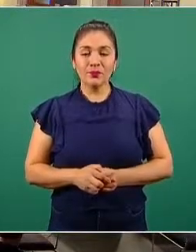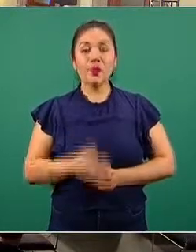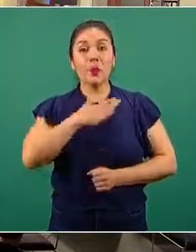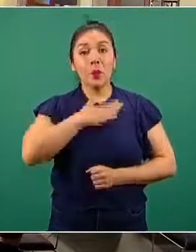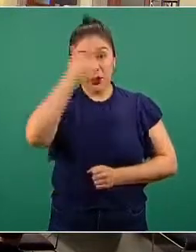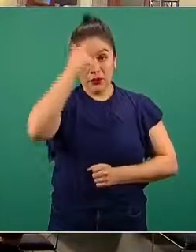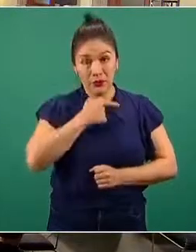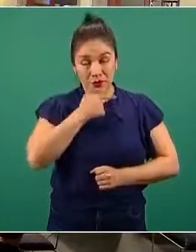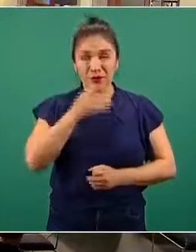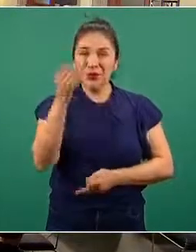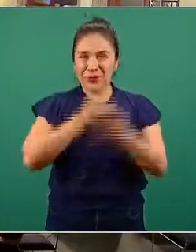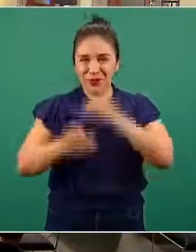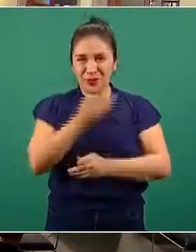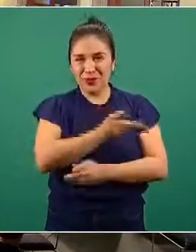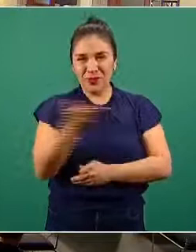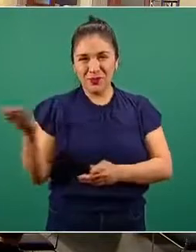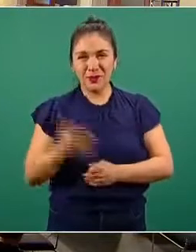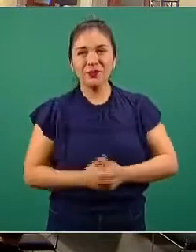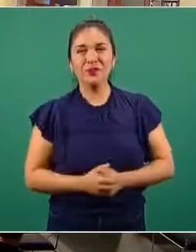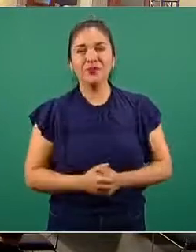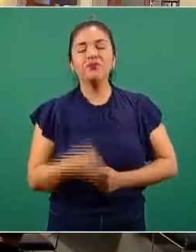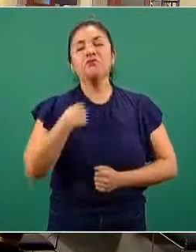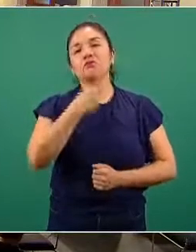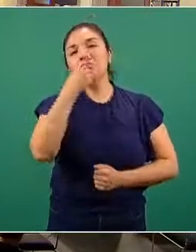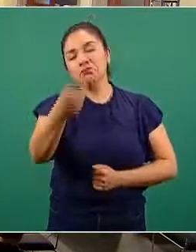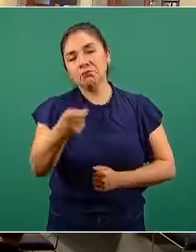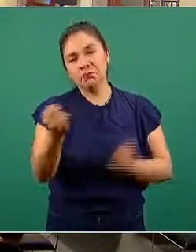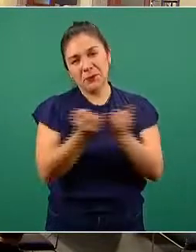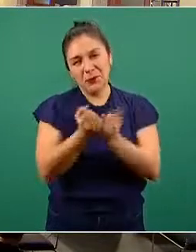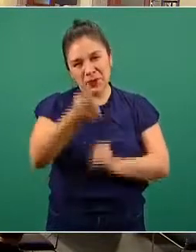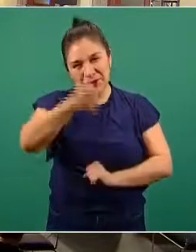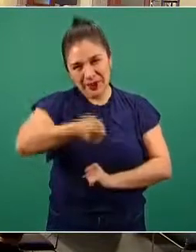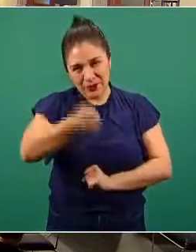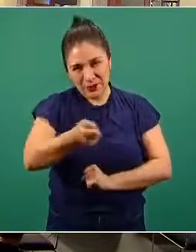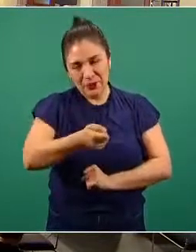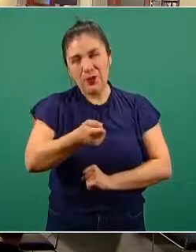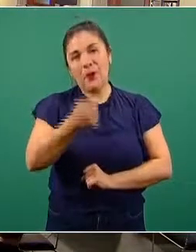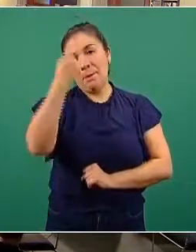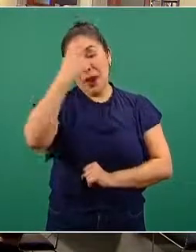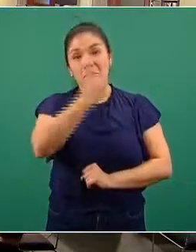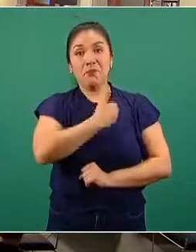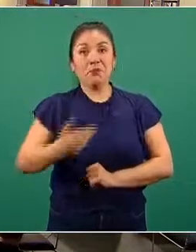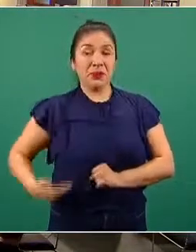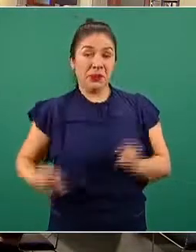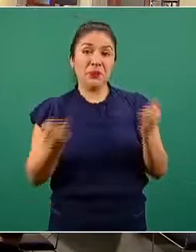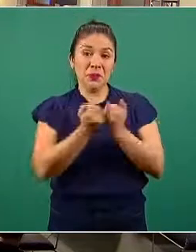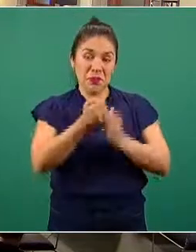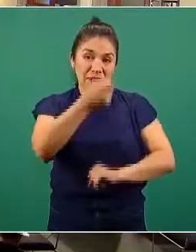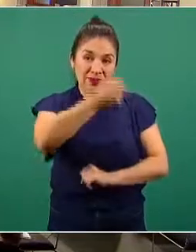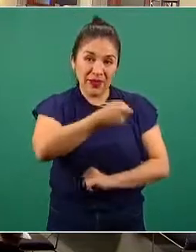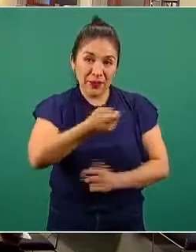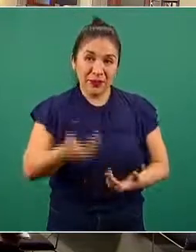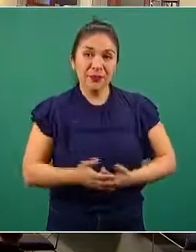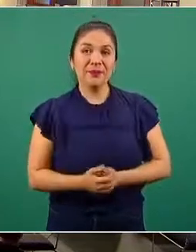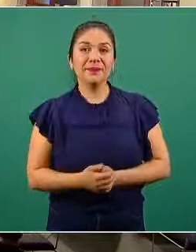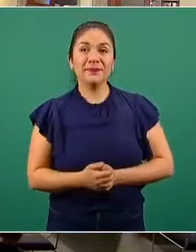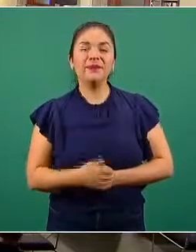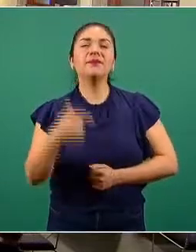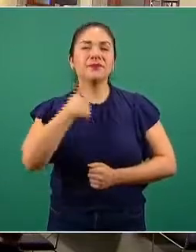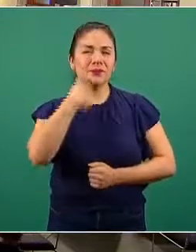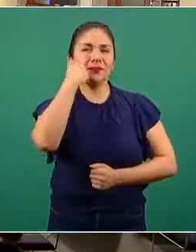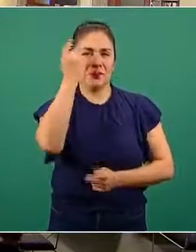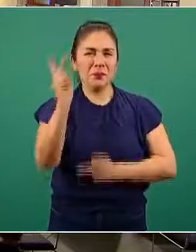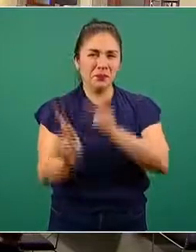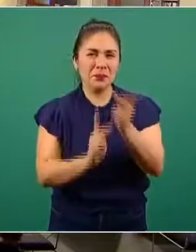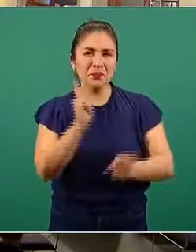Buenas noches a todos. Le mandamos un saludo. Buenas noches. Y un saludo al señor presidente también. Quisiera